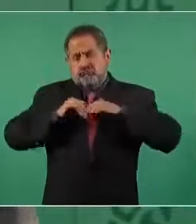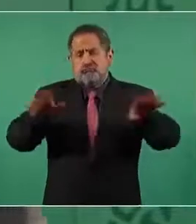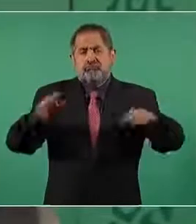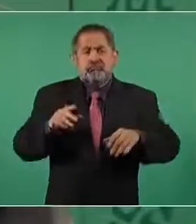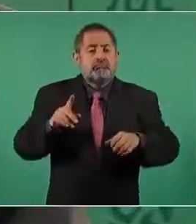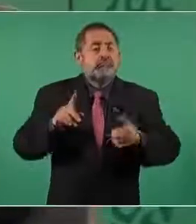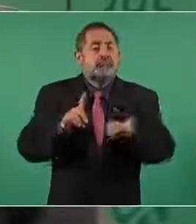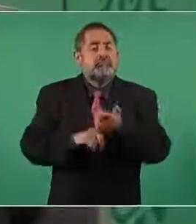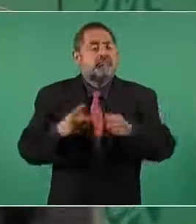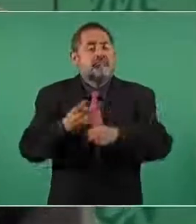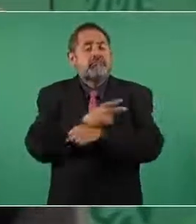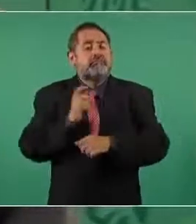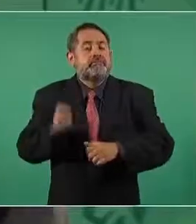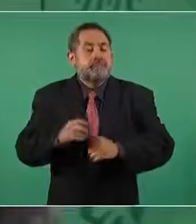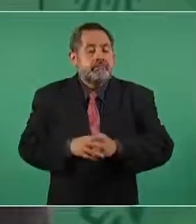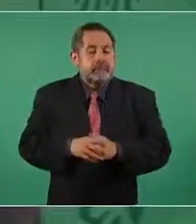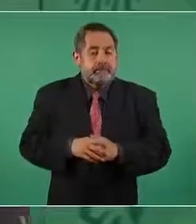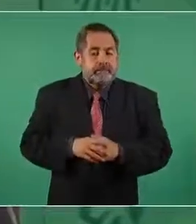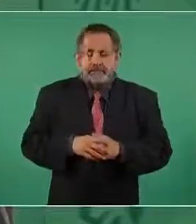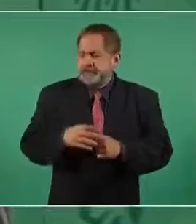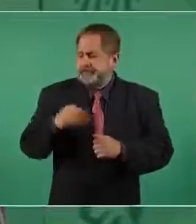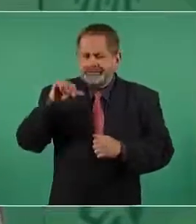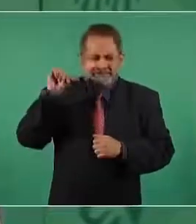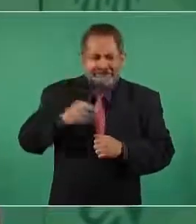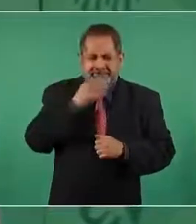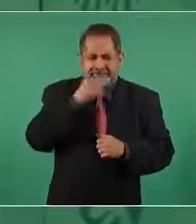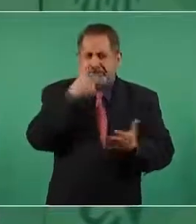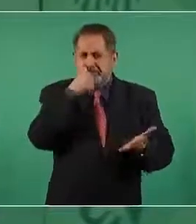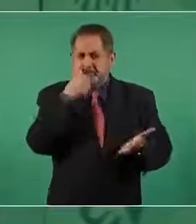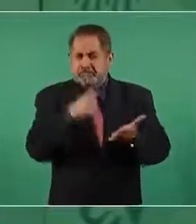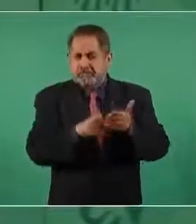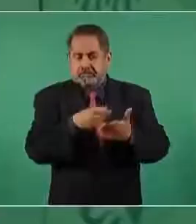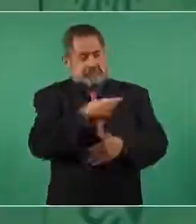y recibí de inmediato una carta